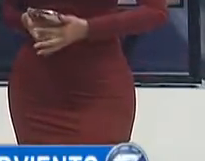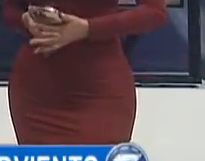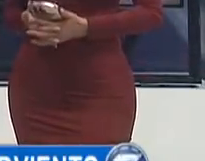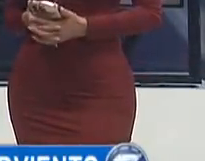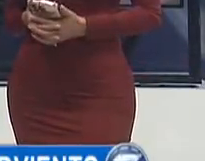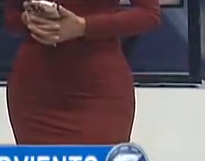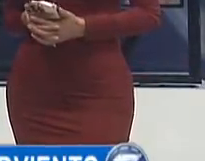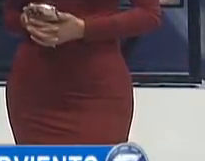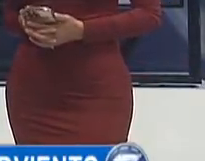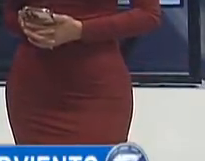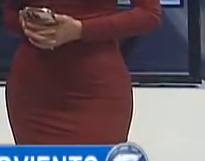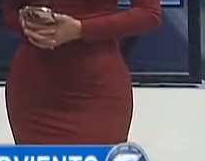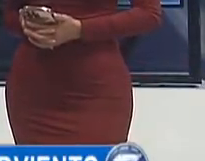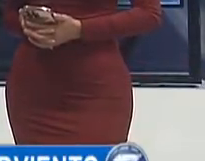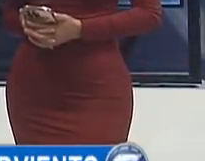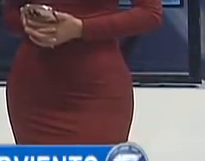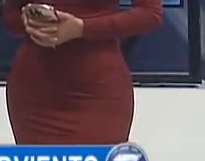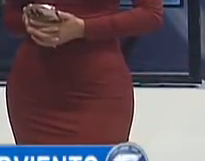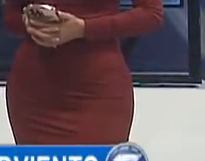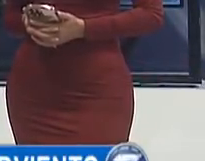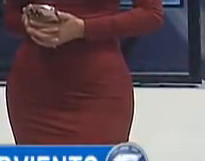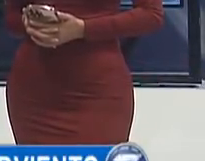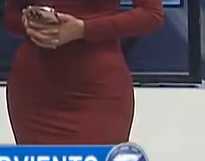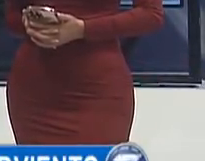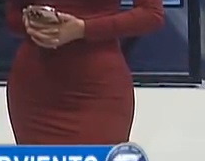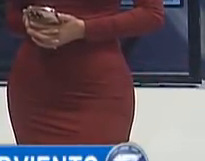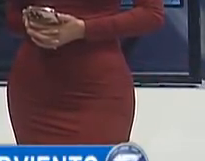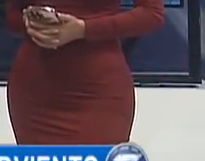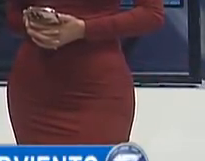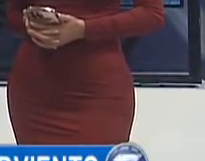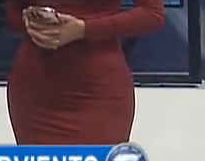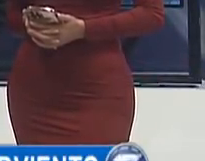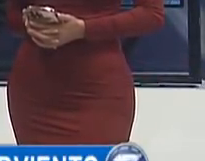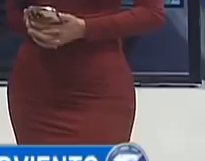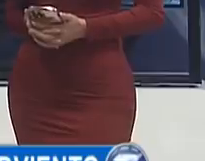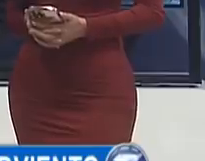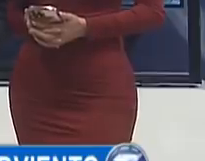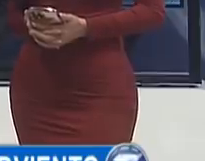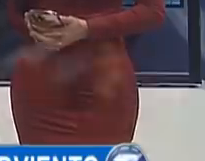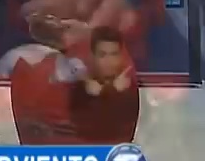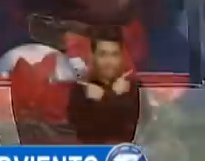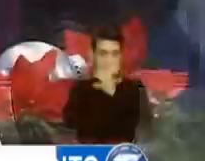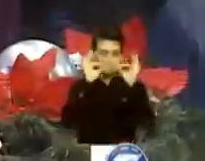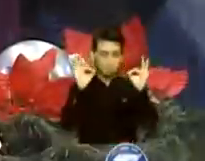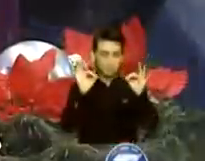Gracias por su preferencia. Los esperamos mañana a las 22 horas. Que descansen. Feliz noche.